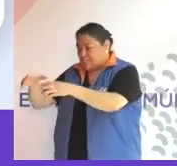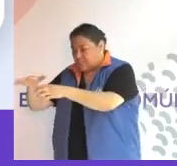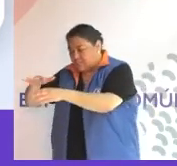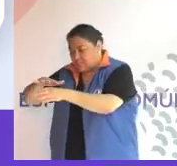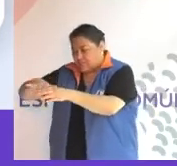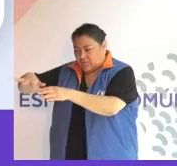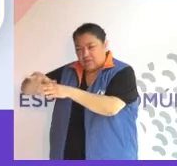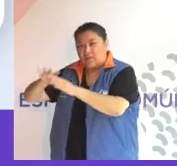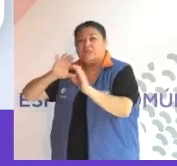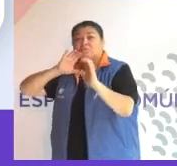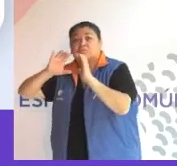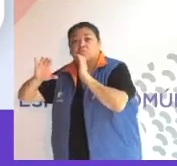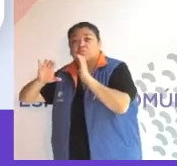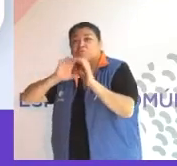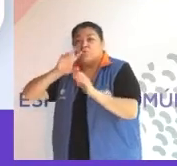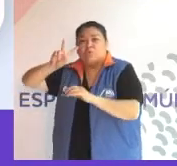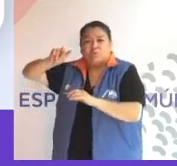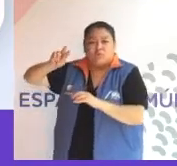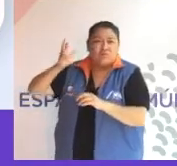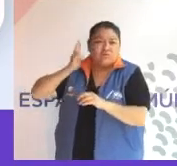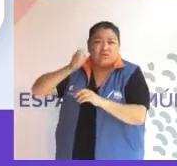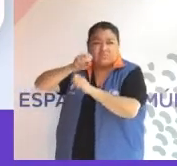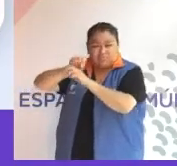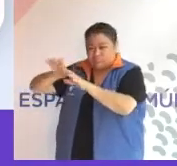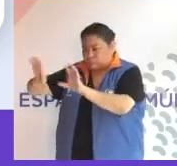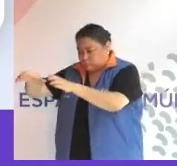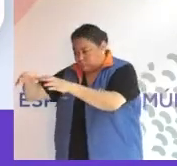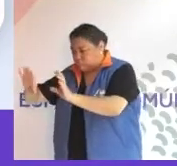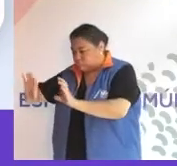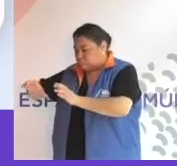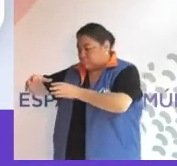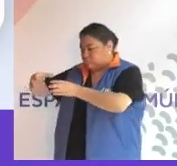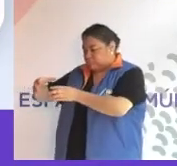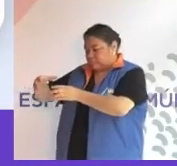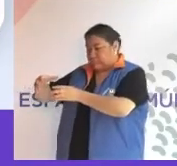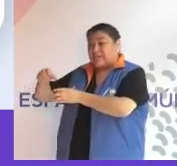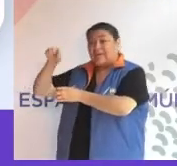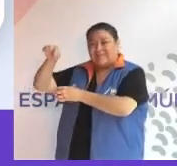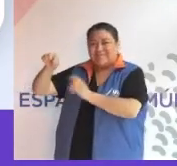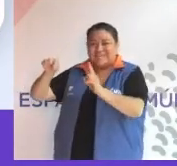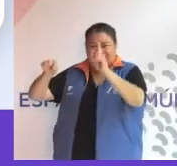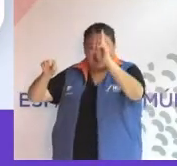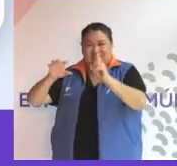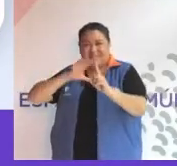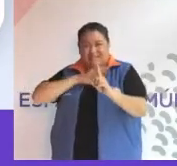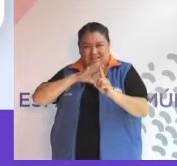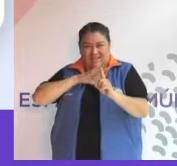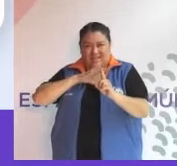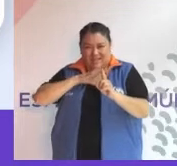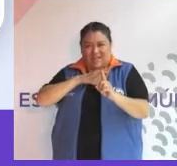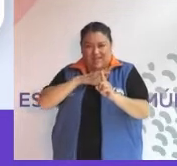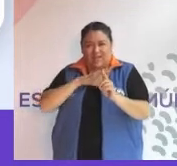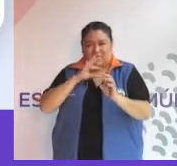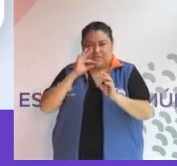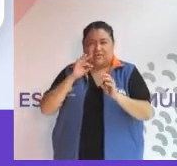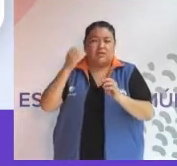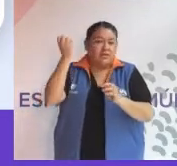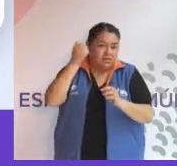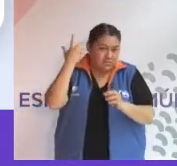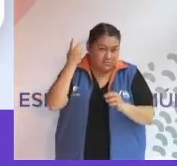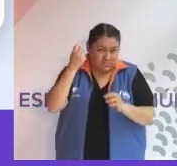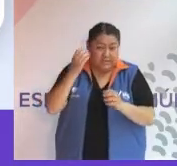de comunicación, y por eso es importante el conversatorio que se está llevando a cabo aquí al lado.